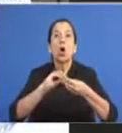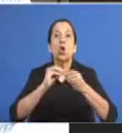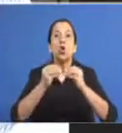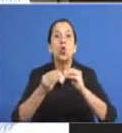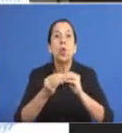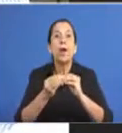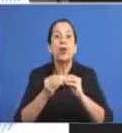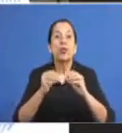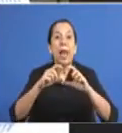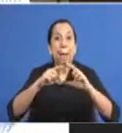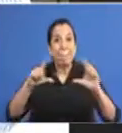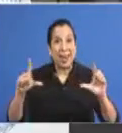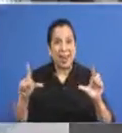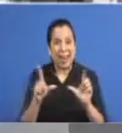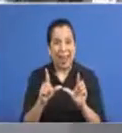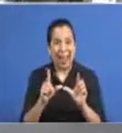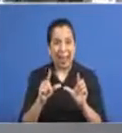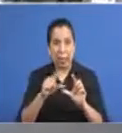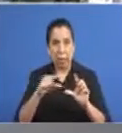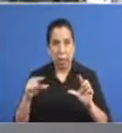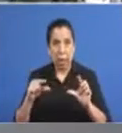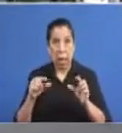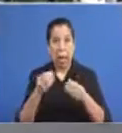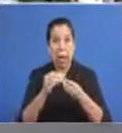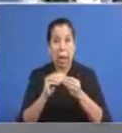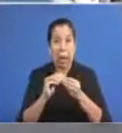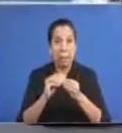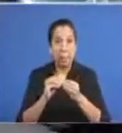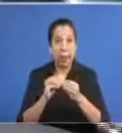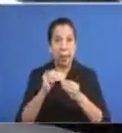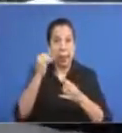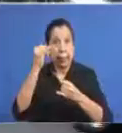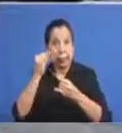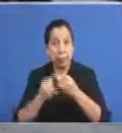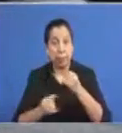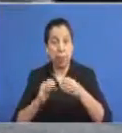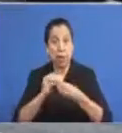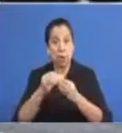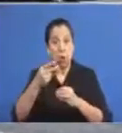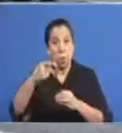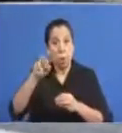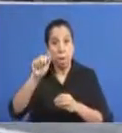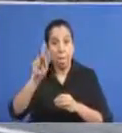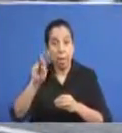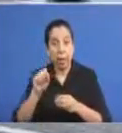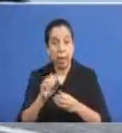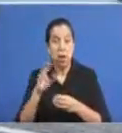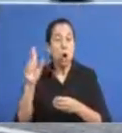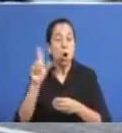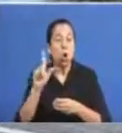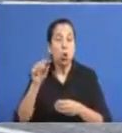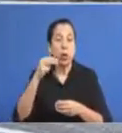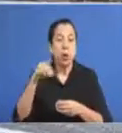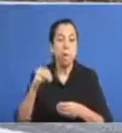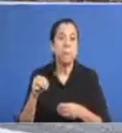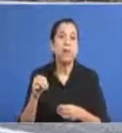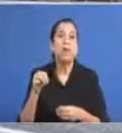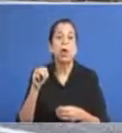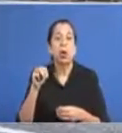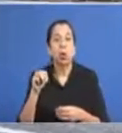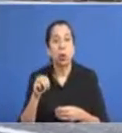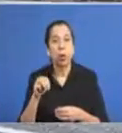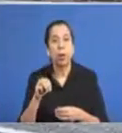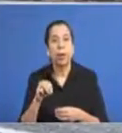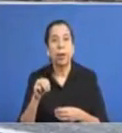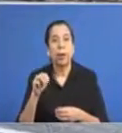Las placas pares pueden circular los lunes, los miércoles y los viernes, que son los días de las mujeres.